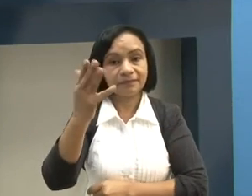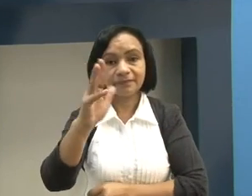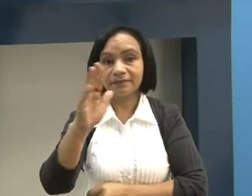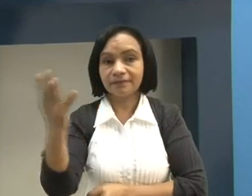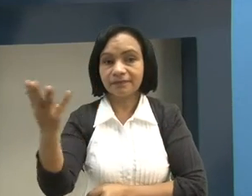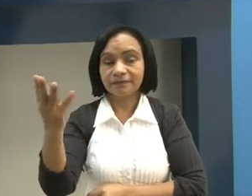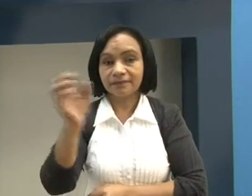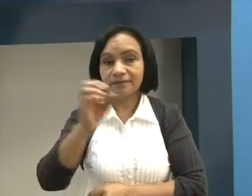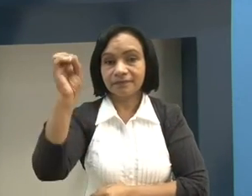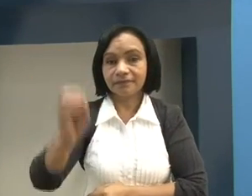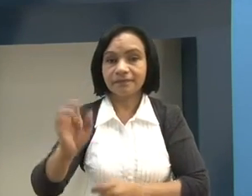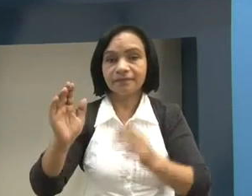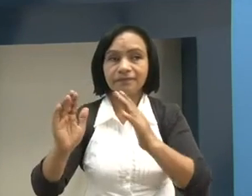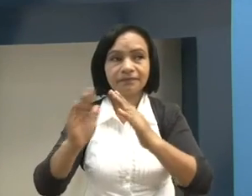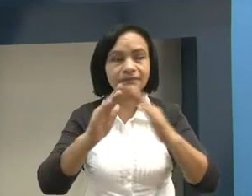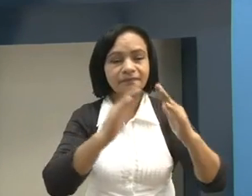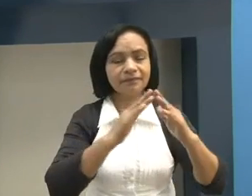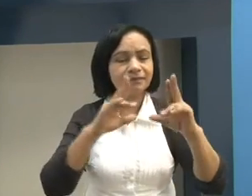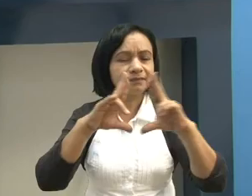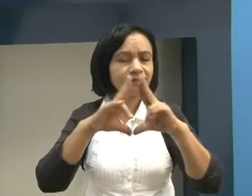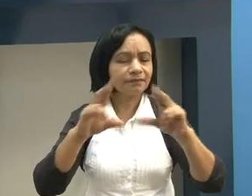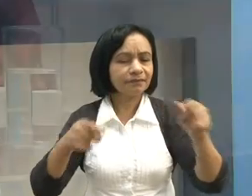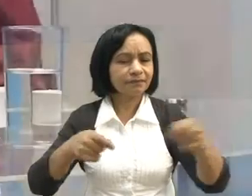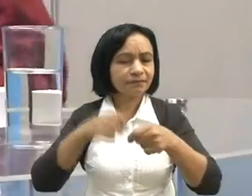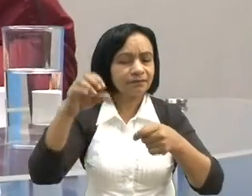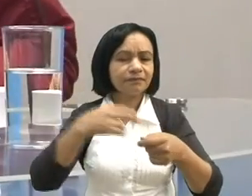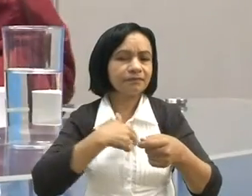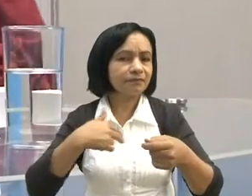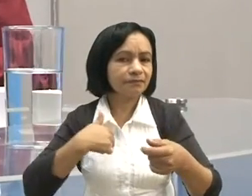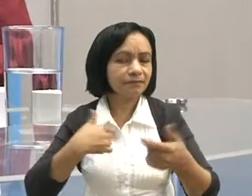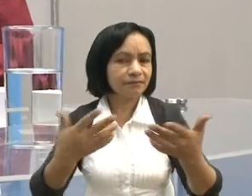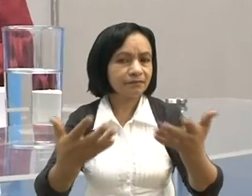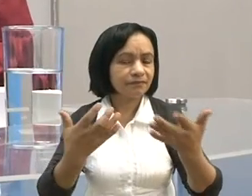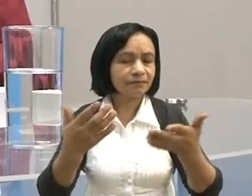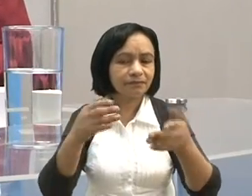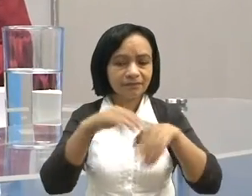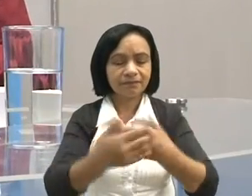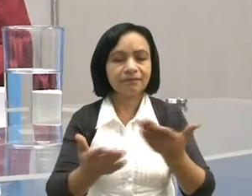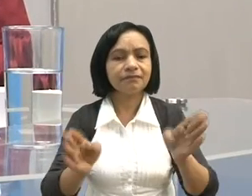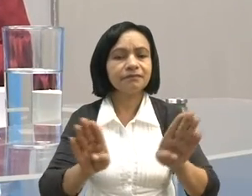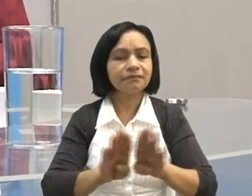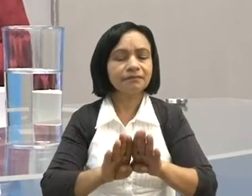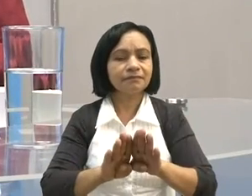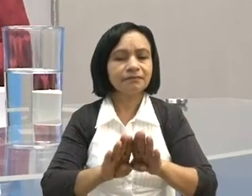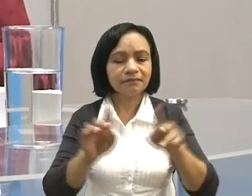de las comunidades hoy tienen energía. Bueno, ¿qué haces sin energía si querés instalar una aula TIP en las zonas rurales?